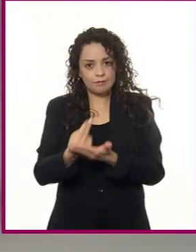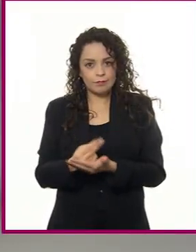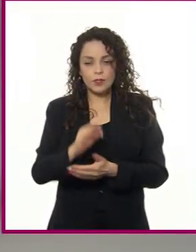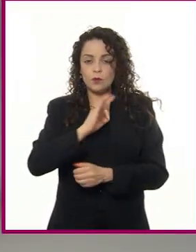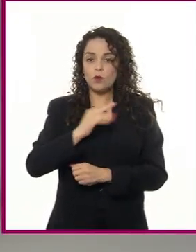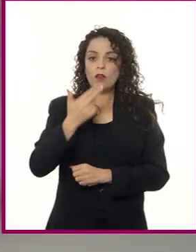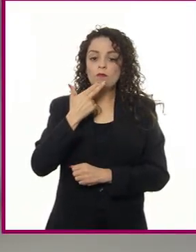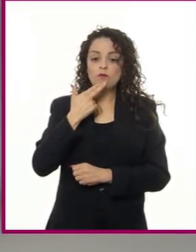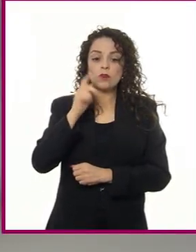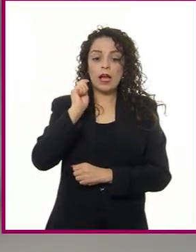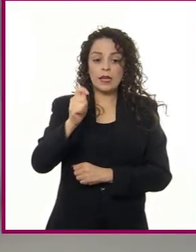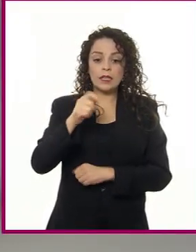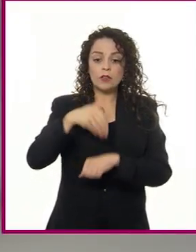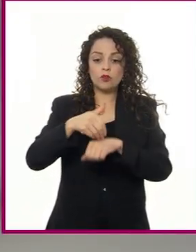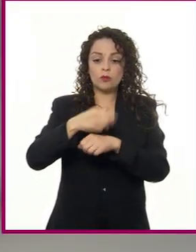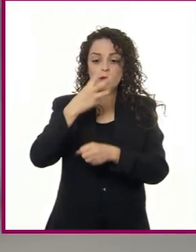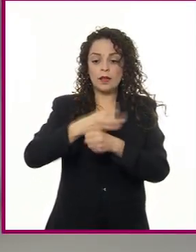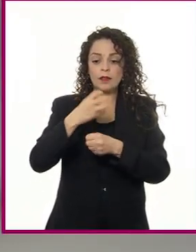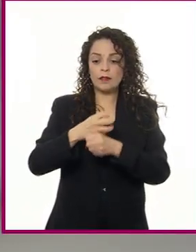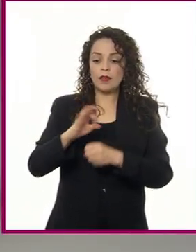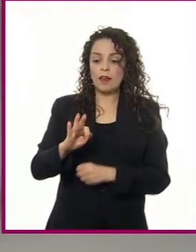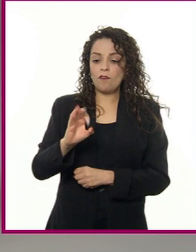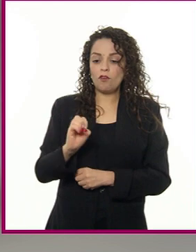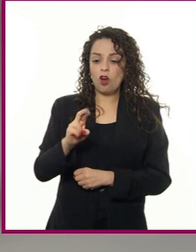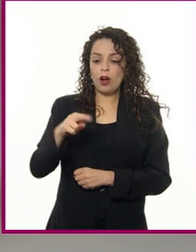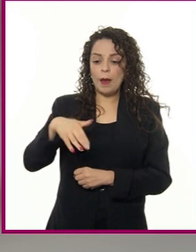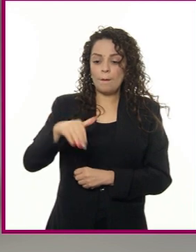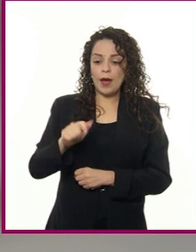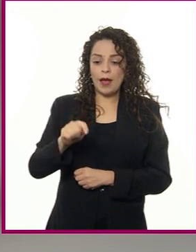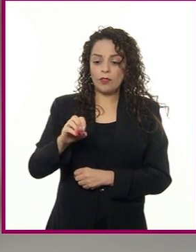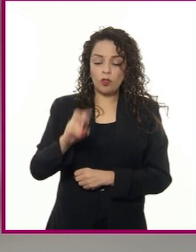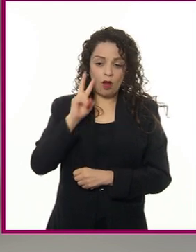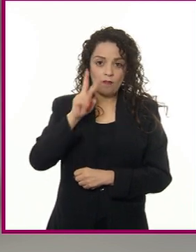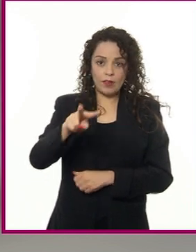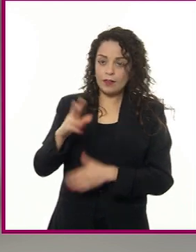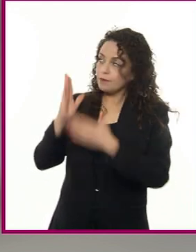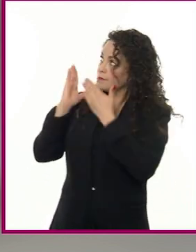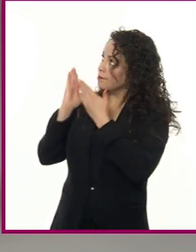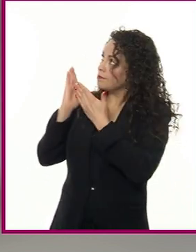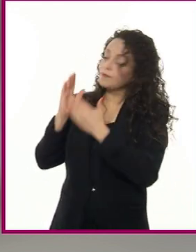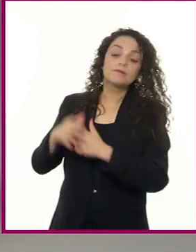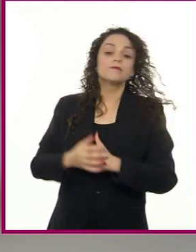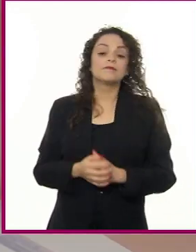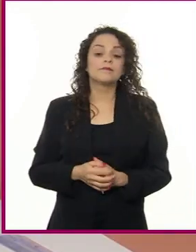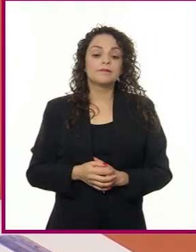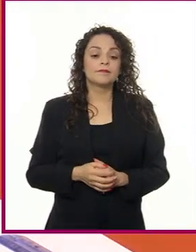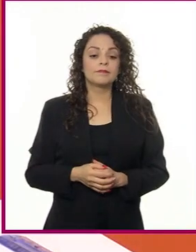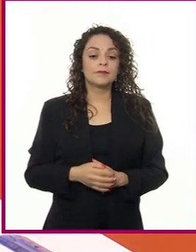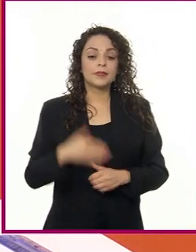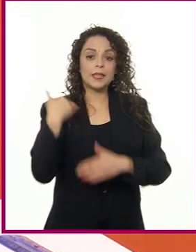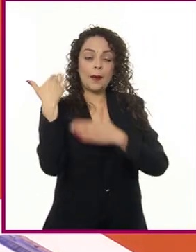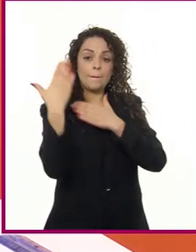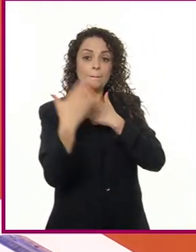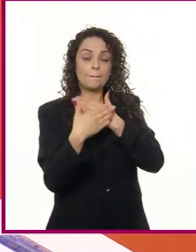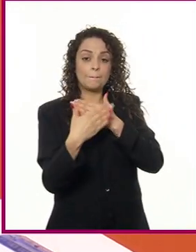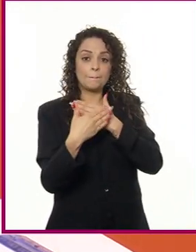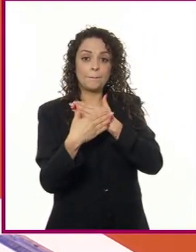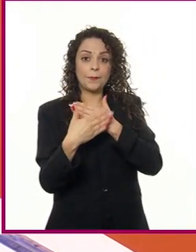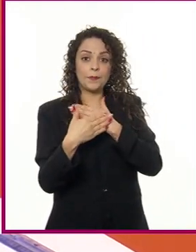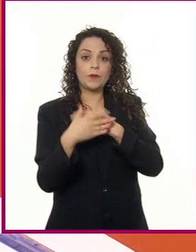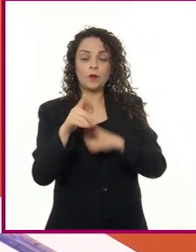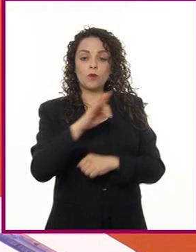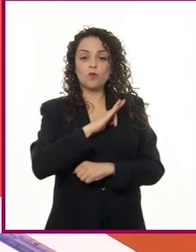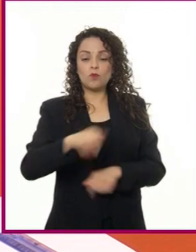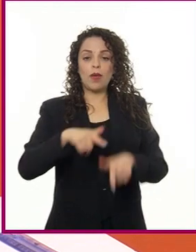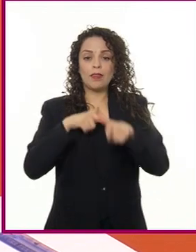nuestro formato número 3 que verán en la siguiente diapositiva. En la siguiente sesión continuaremos con nuestro